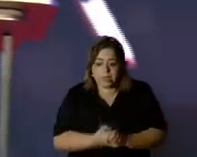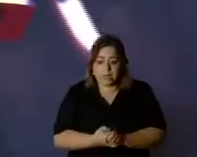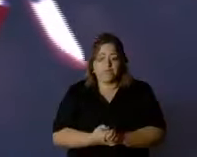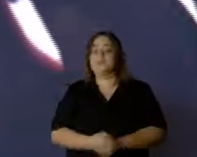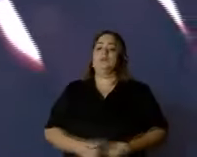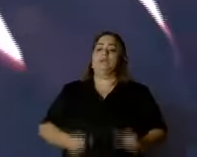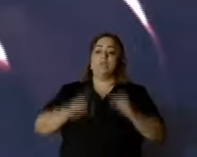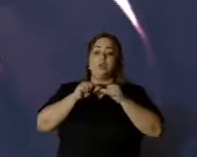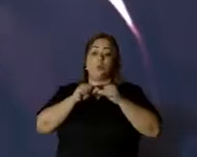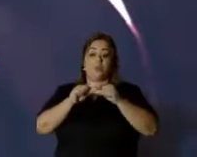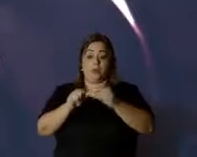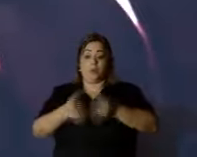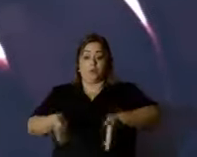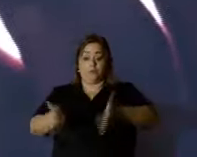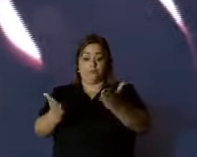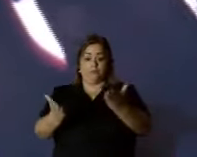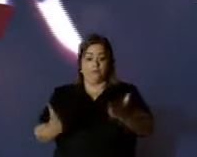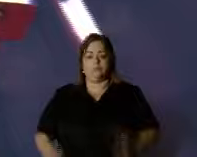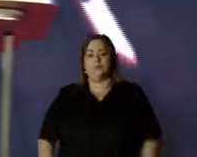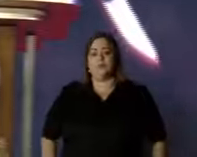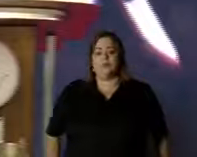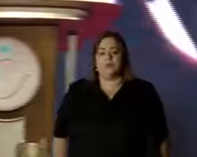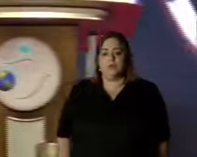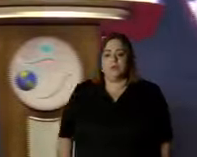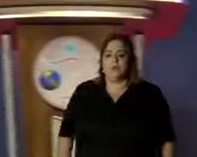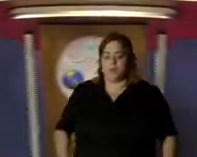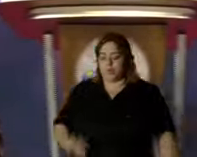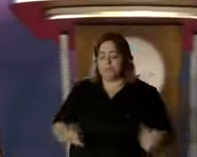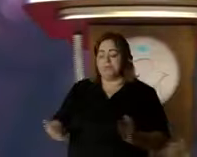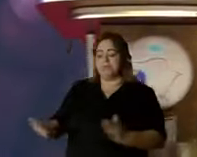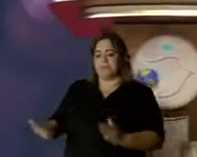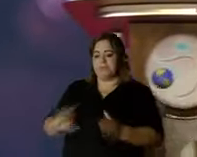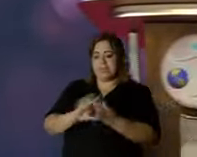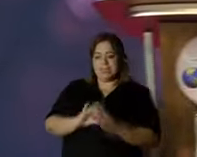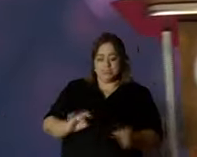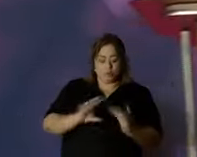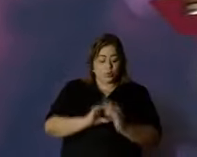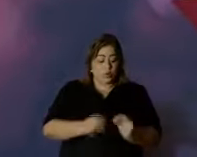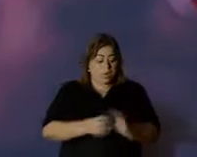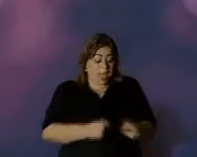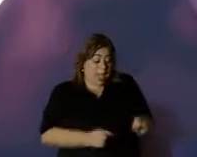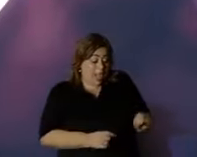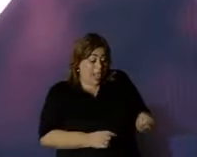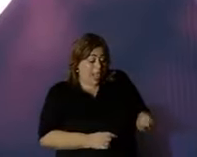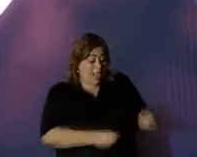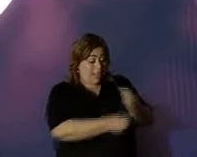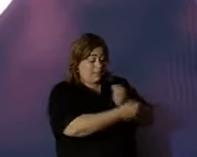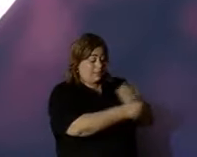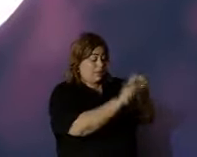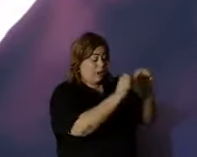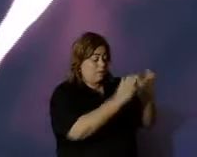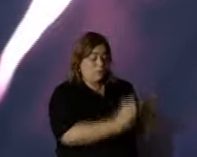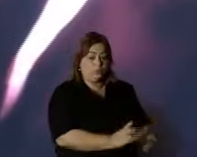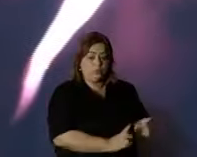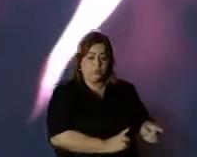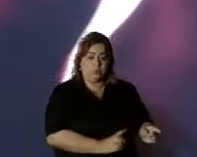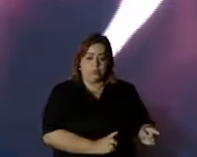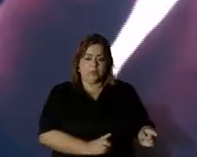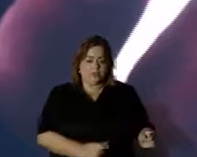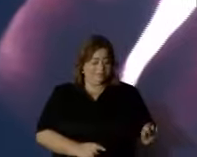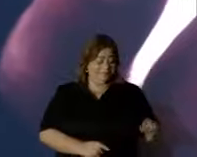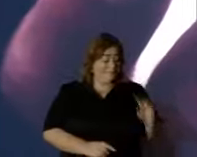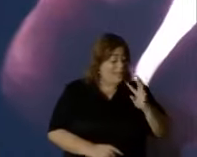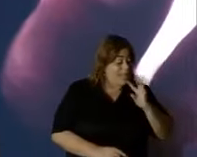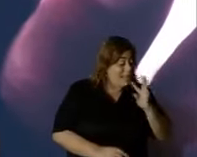Entonces, se salvó el que no quería ser liberado, pero no era él el que hablaba. Eran los